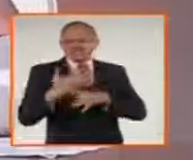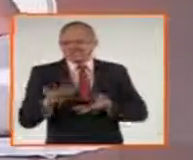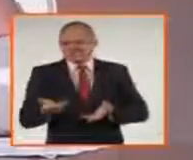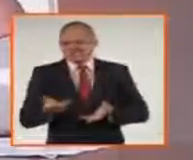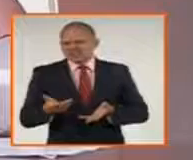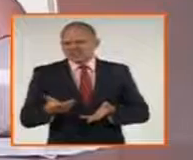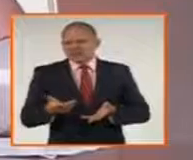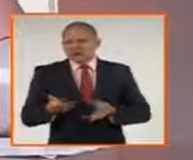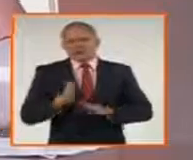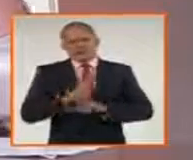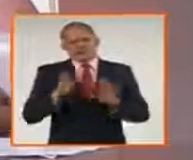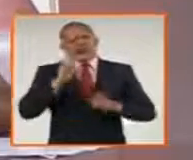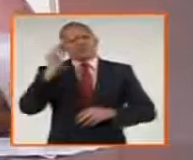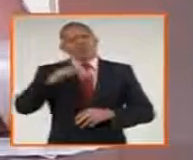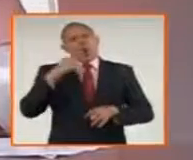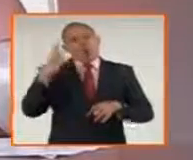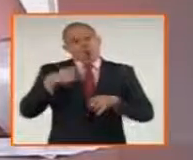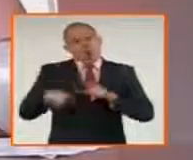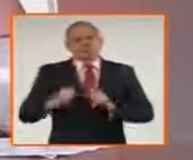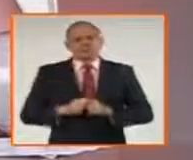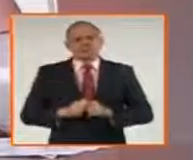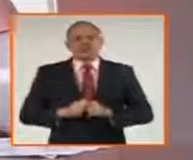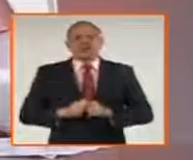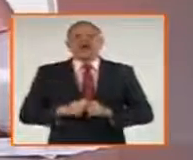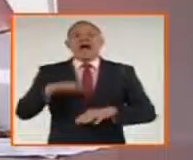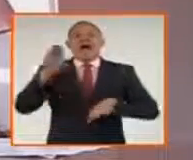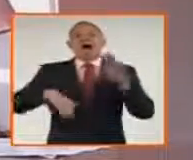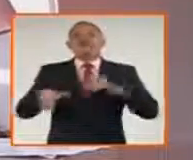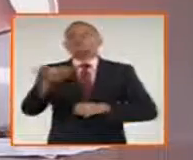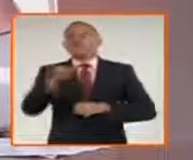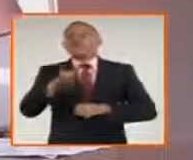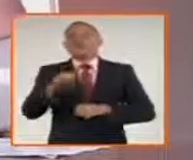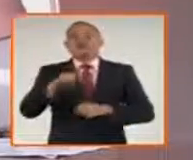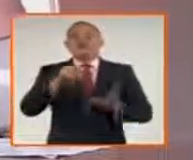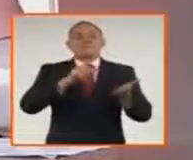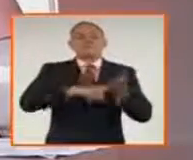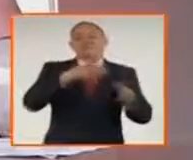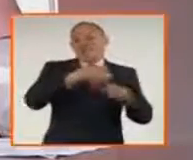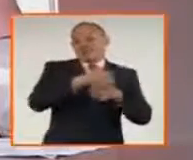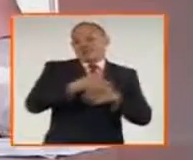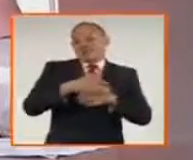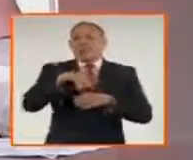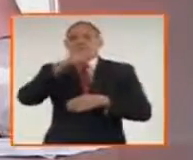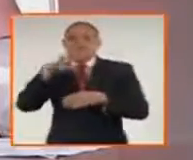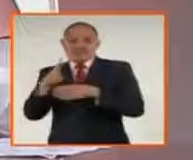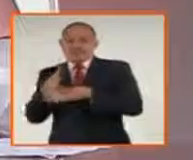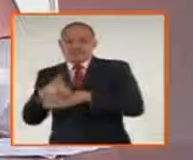conocemos ordinariamente como madrastras y padrastros, que han estado